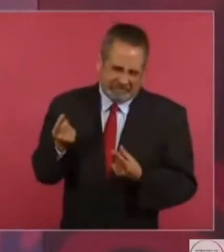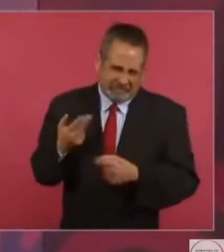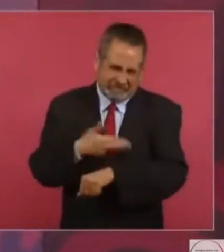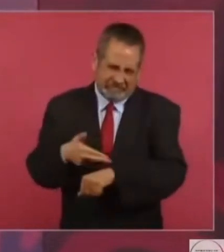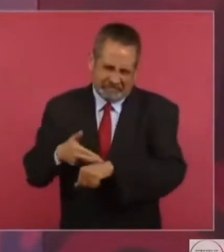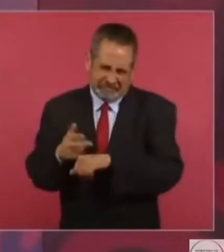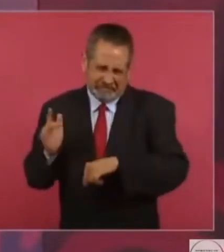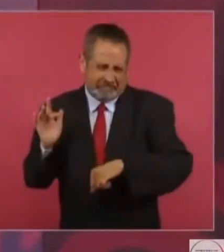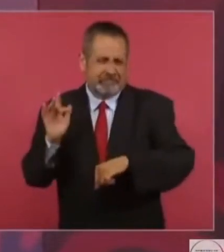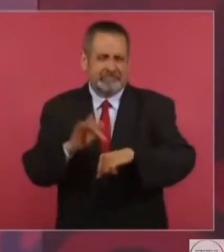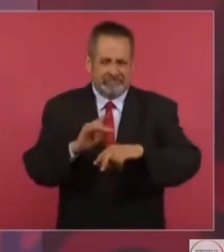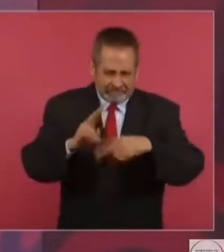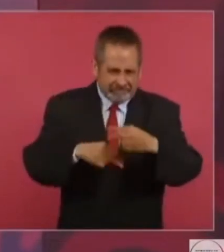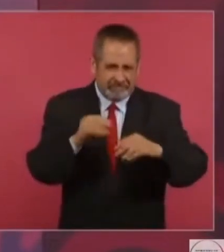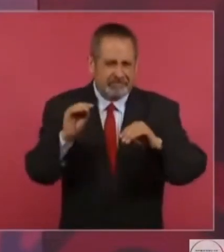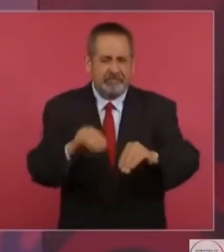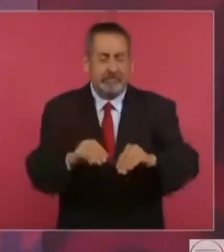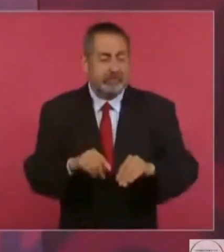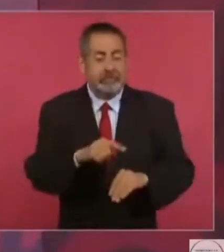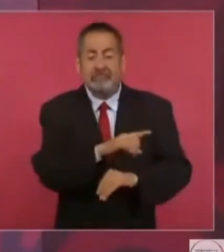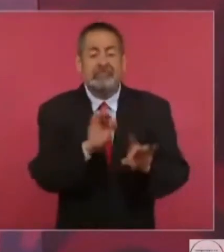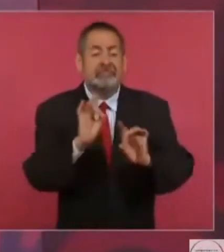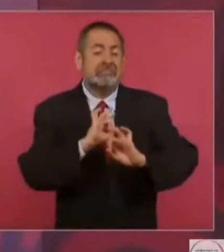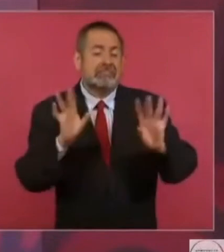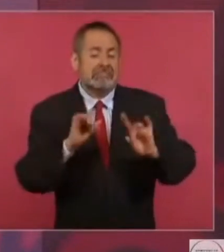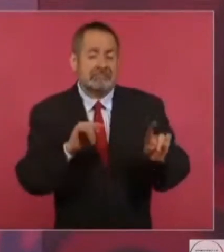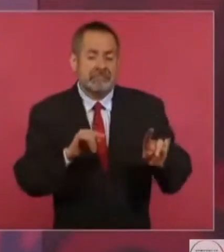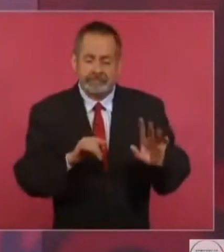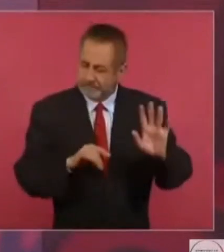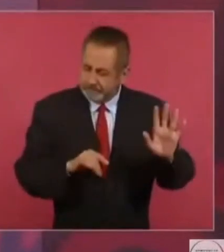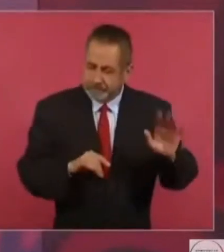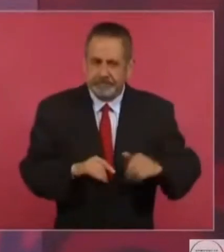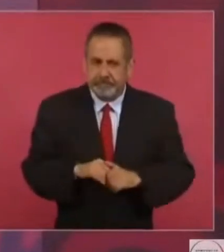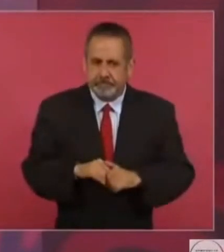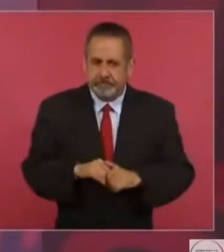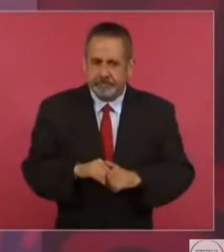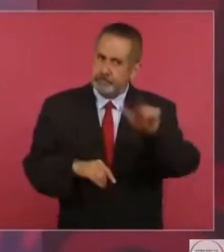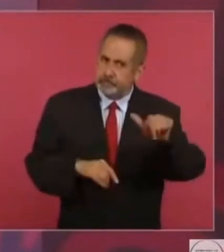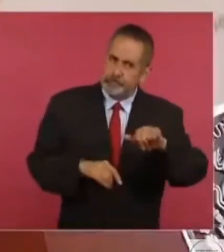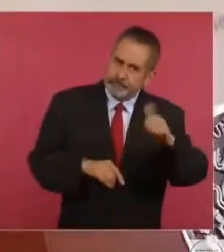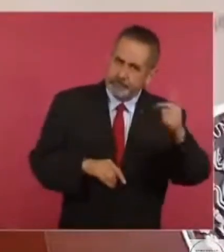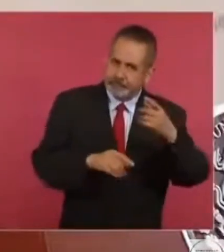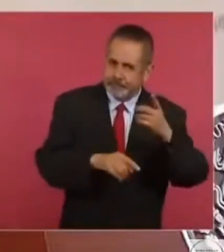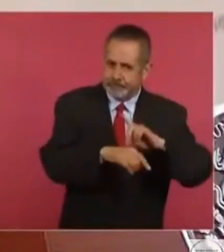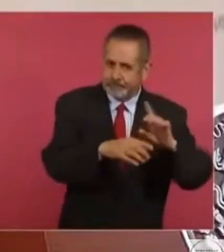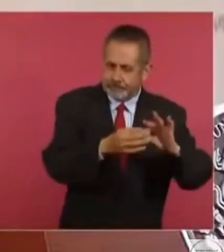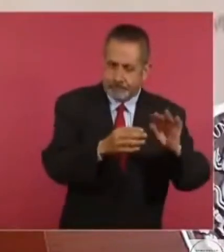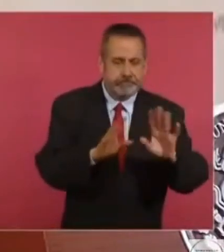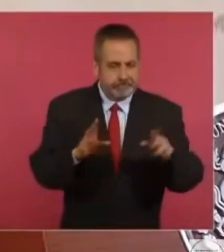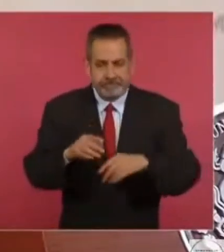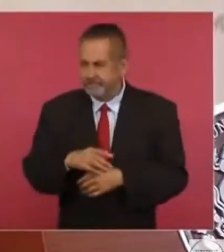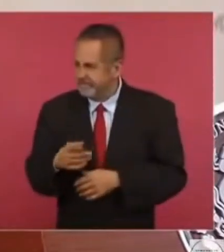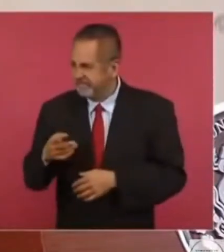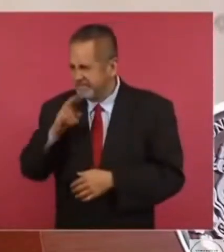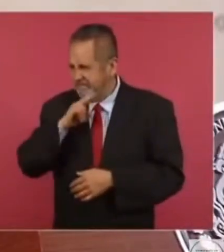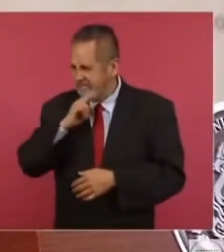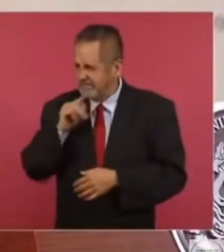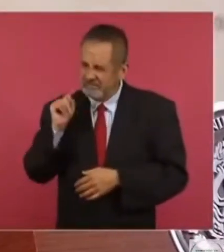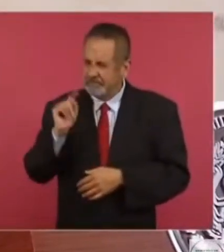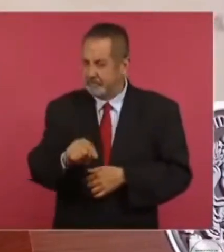con nada. Ya les voy a platicar otras anécdotas sobre eso.